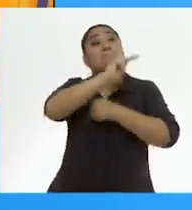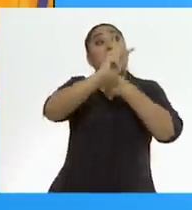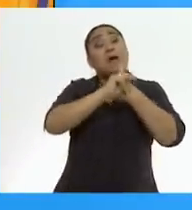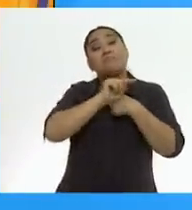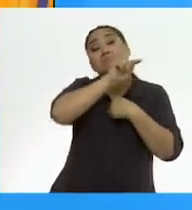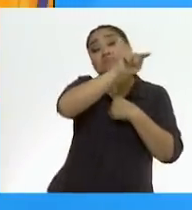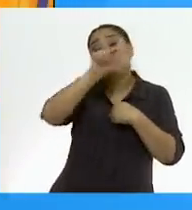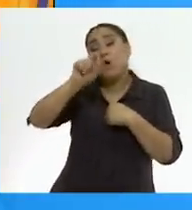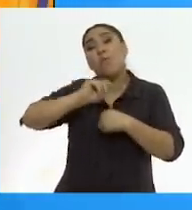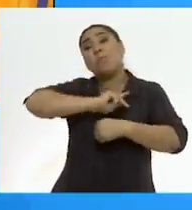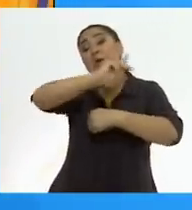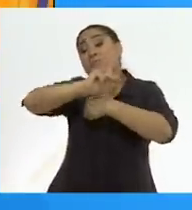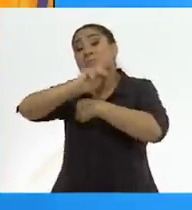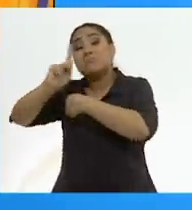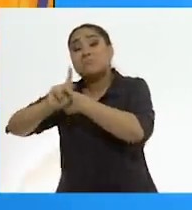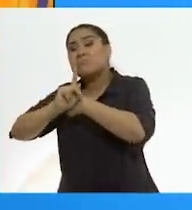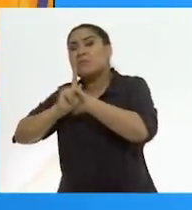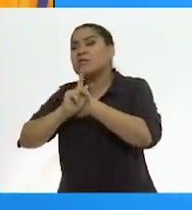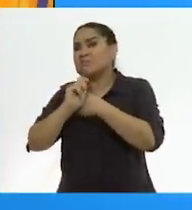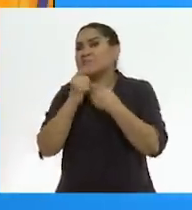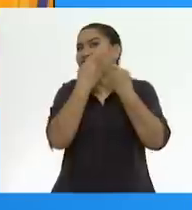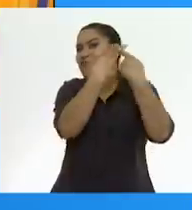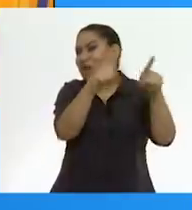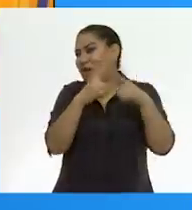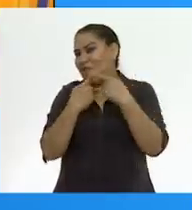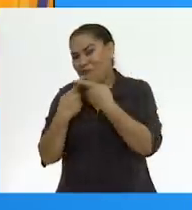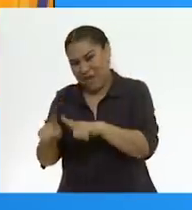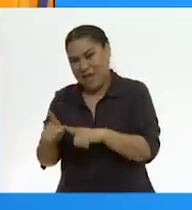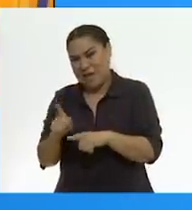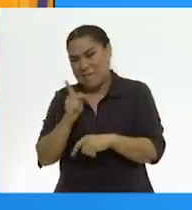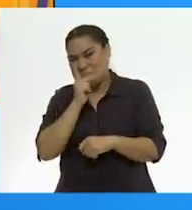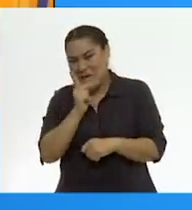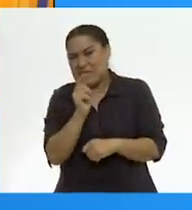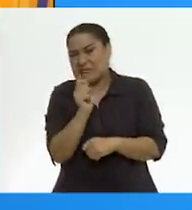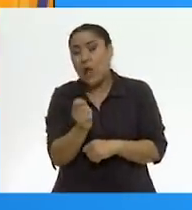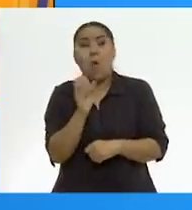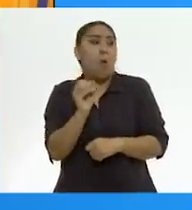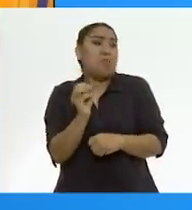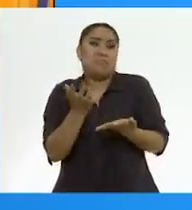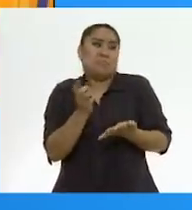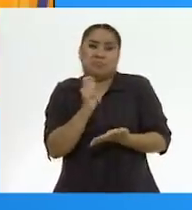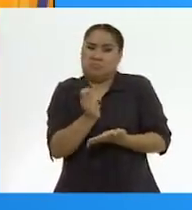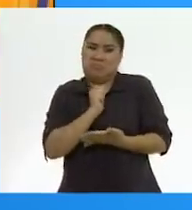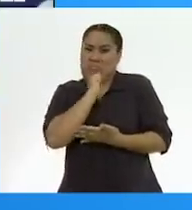en otros países significan otra cosa o simplemente no significan nada.